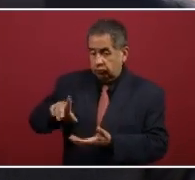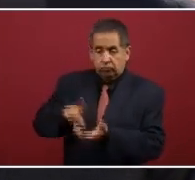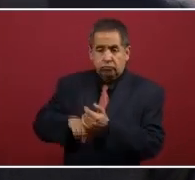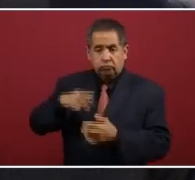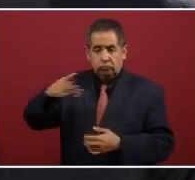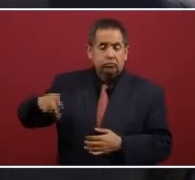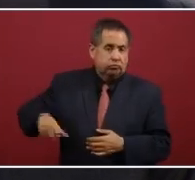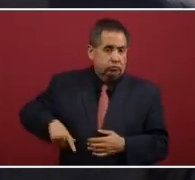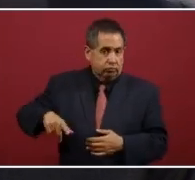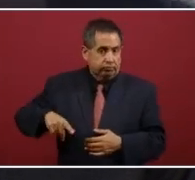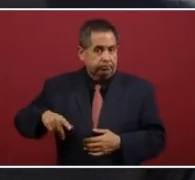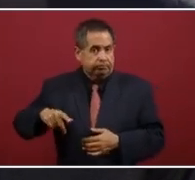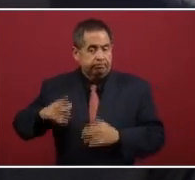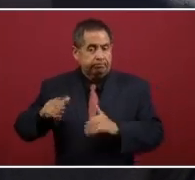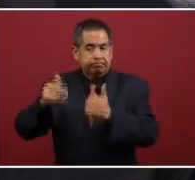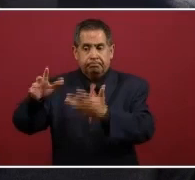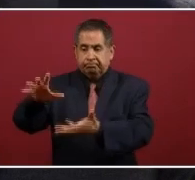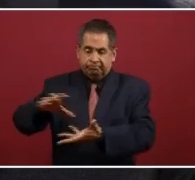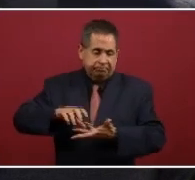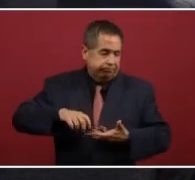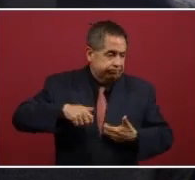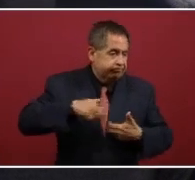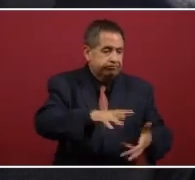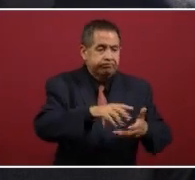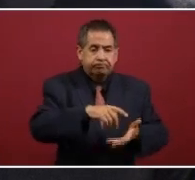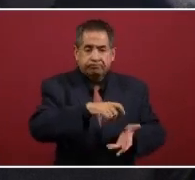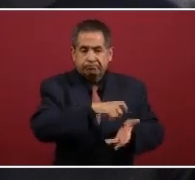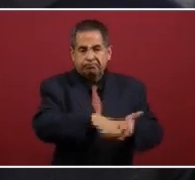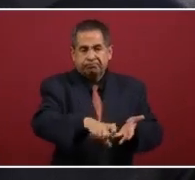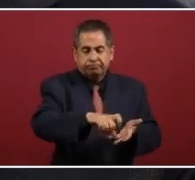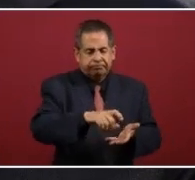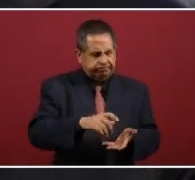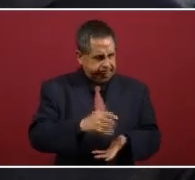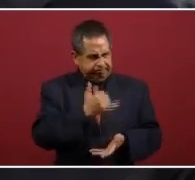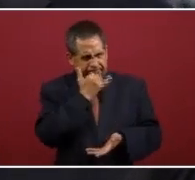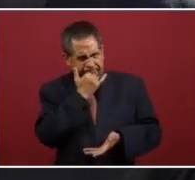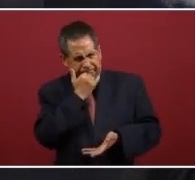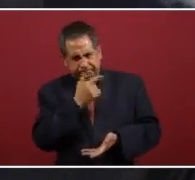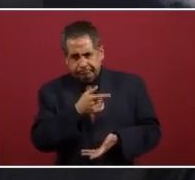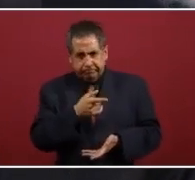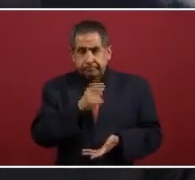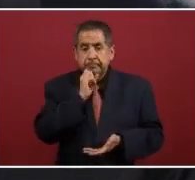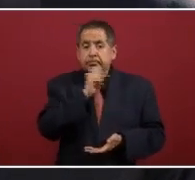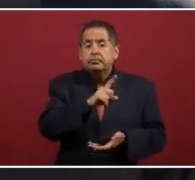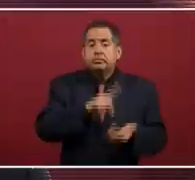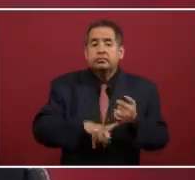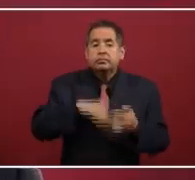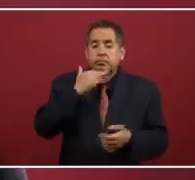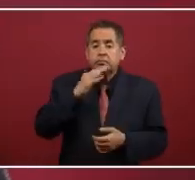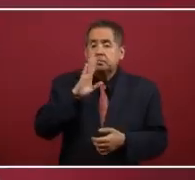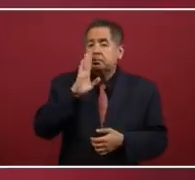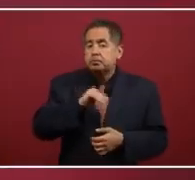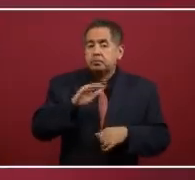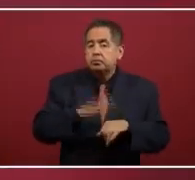pueblo, a la compra, se autorizó